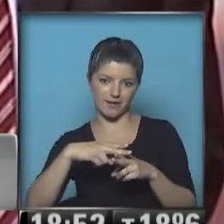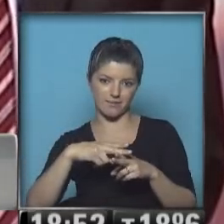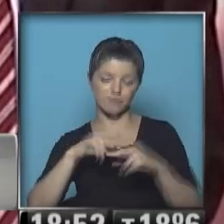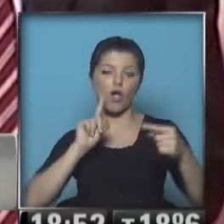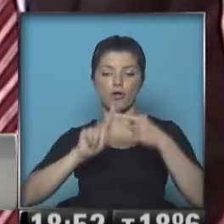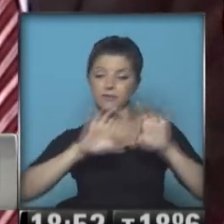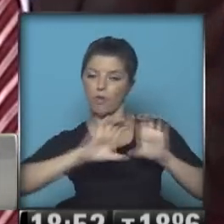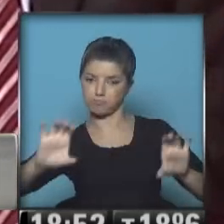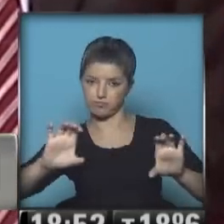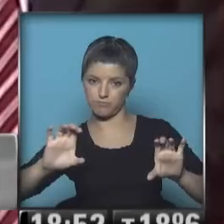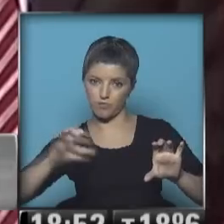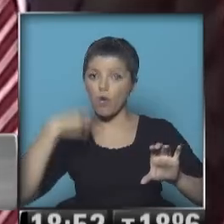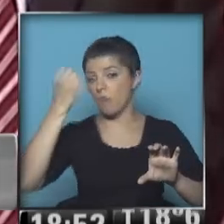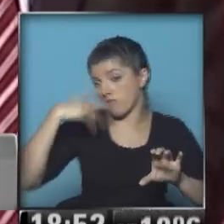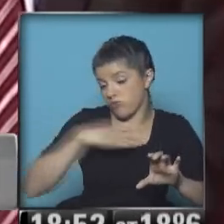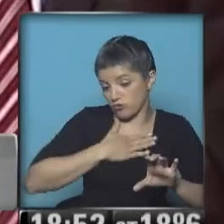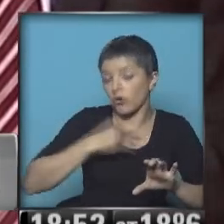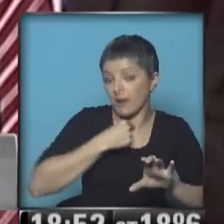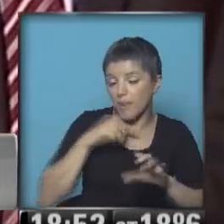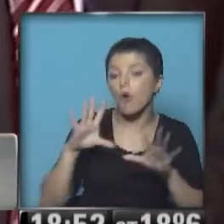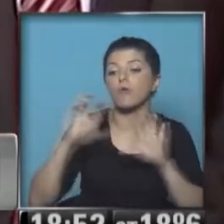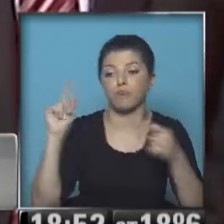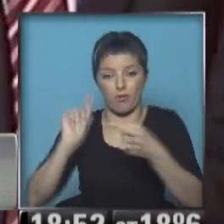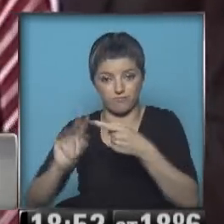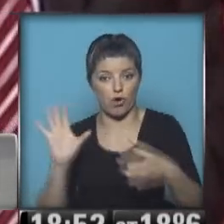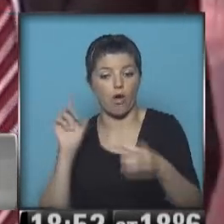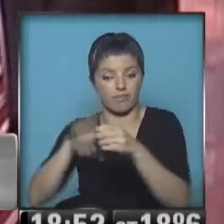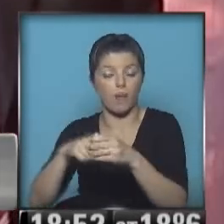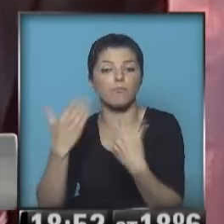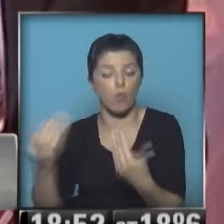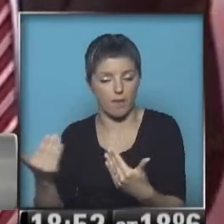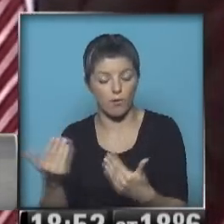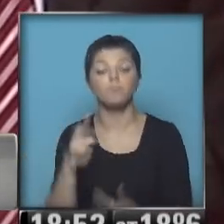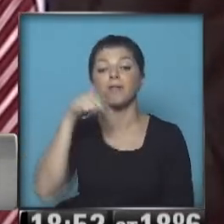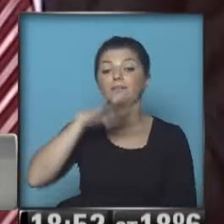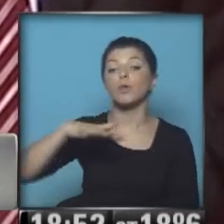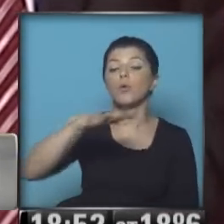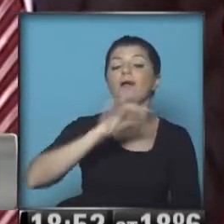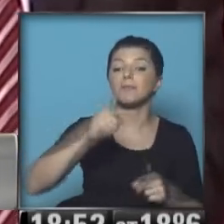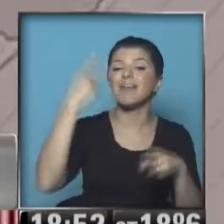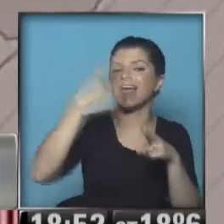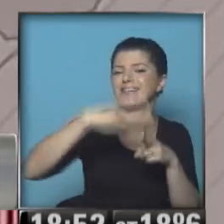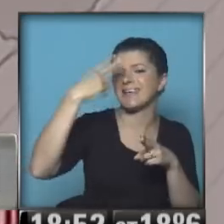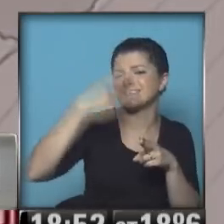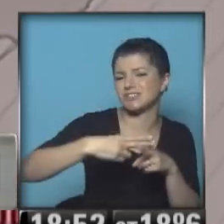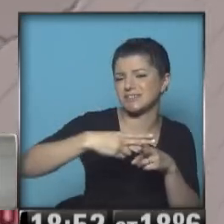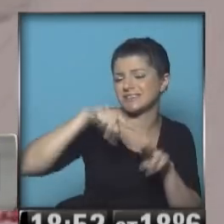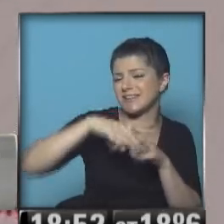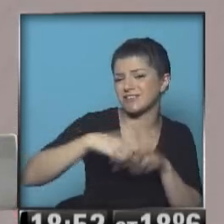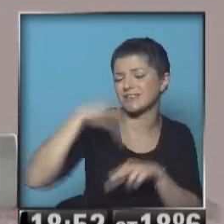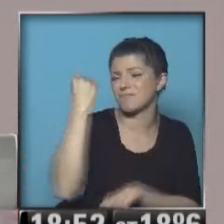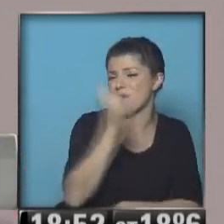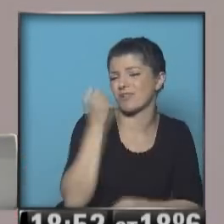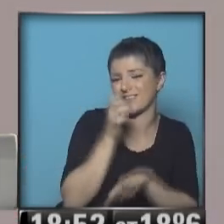y quiera, cuando quiera conectarse. Acá también en la ciudad de Pérez están talleres históricos, ferroviarios, que gracias